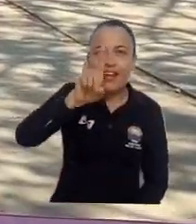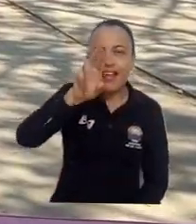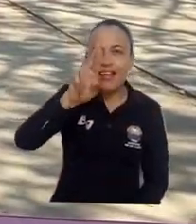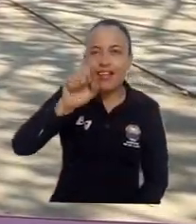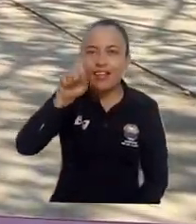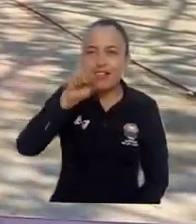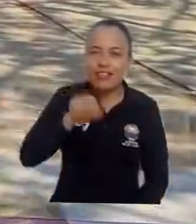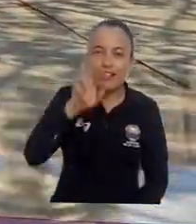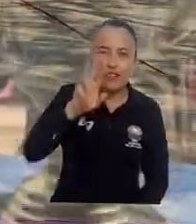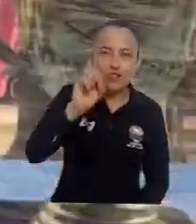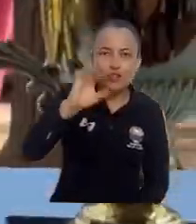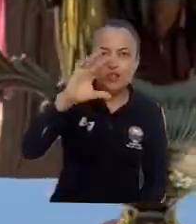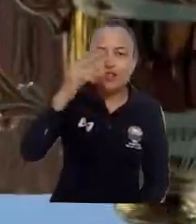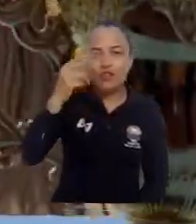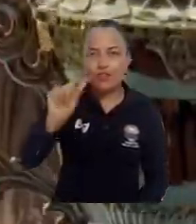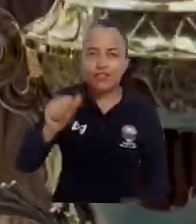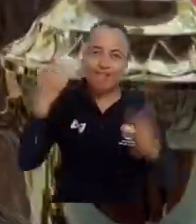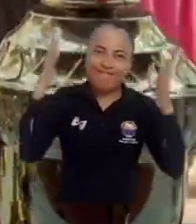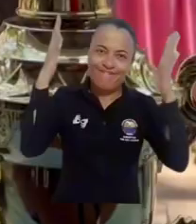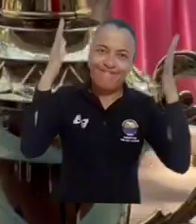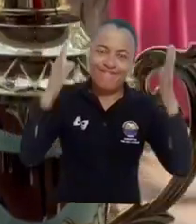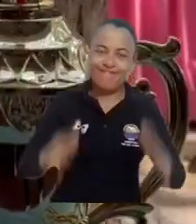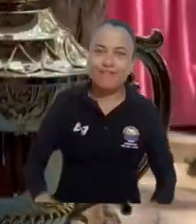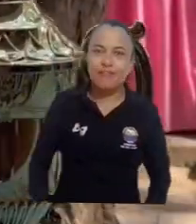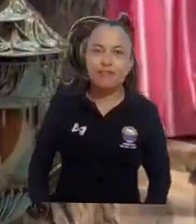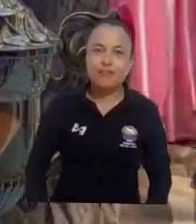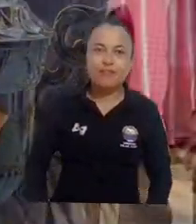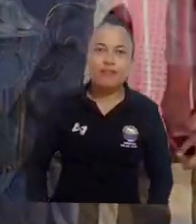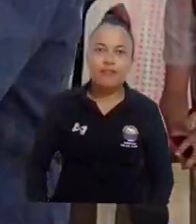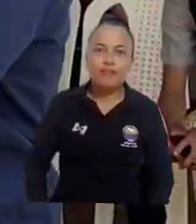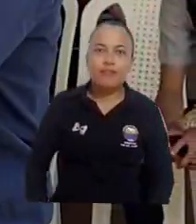Rocha. Fuerte aplauso para Andrés.